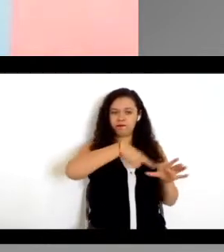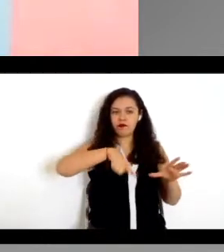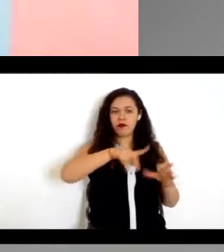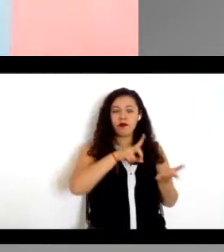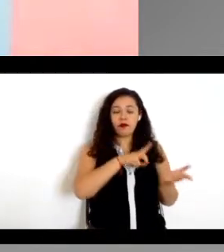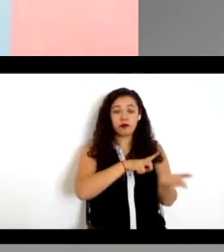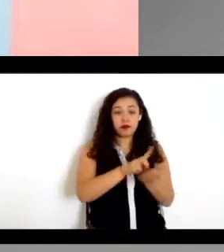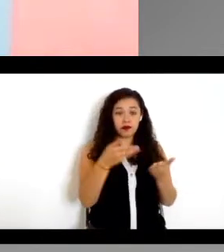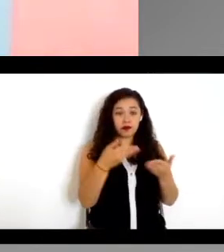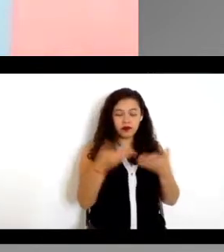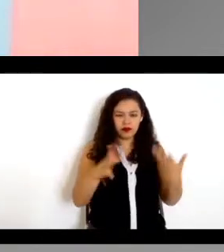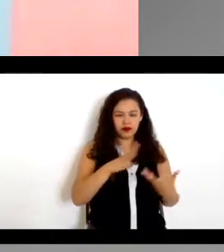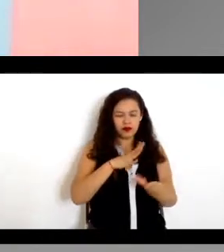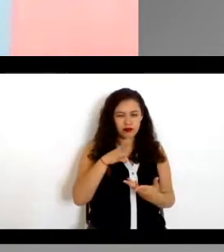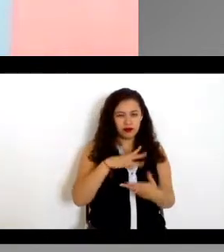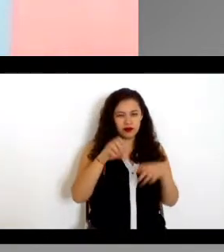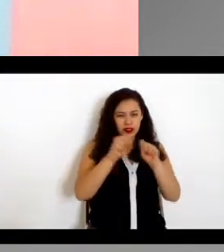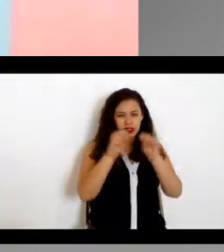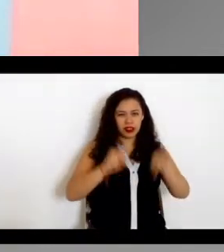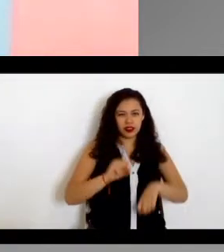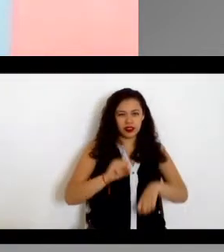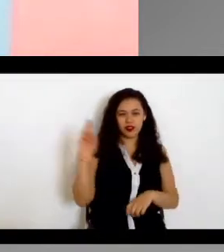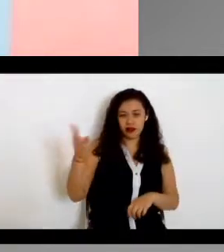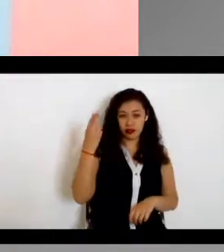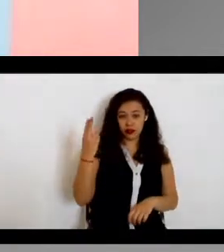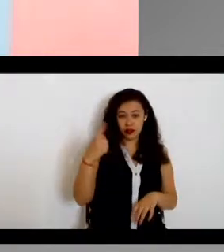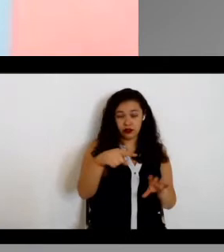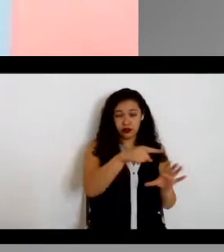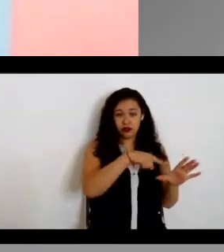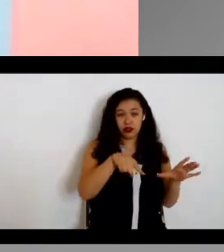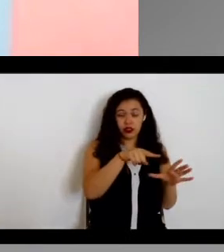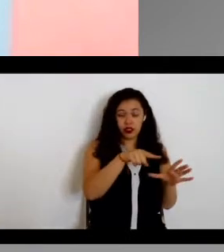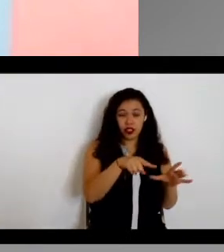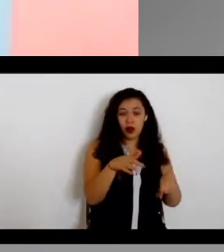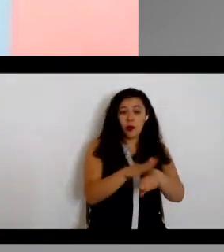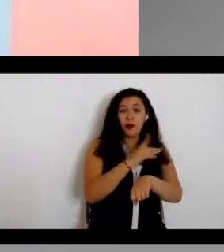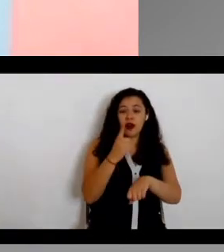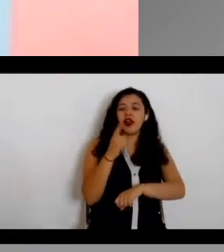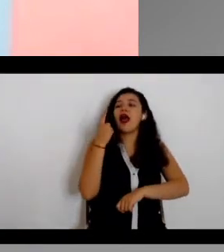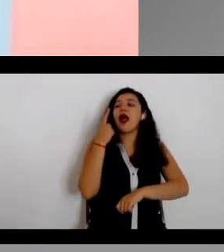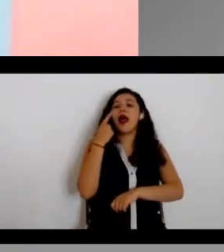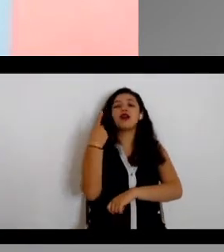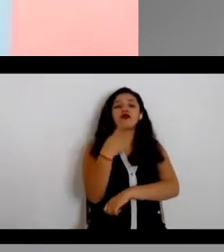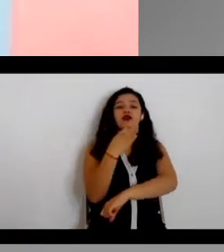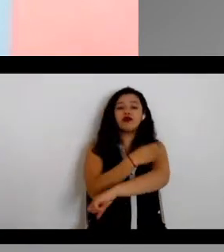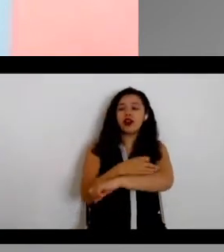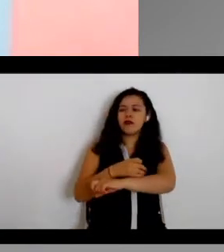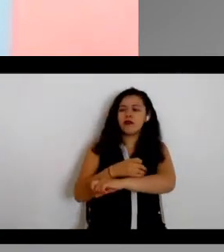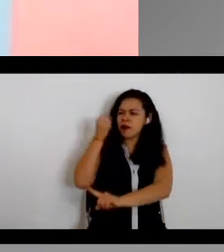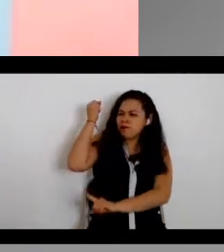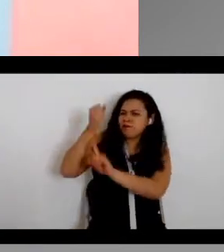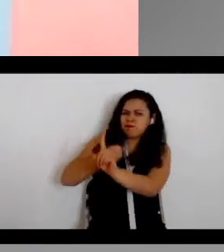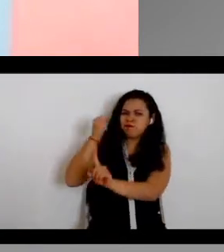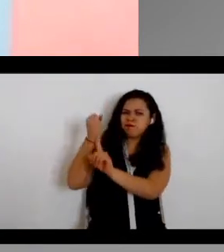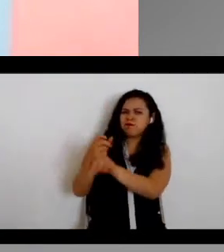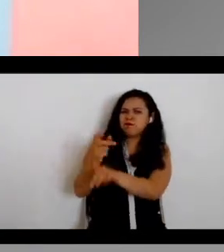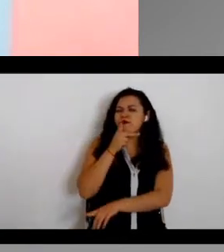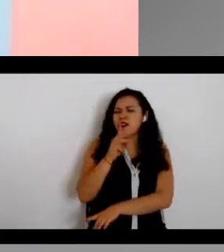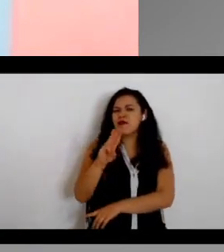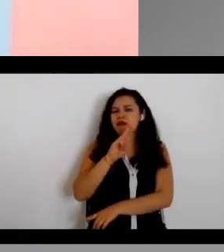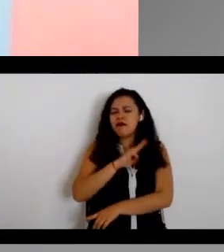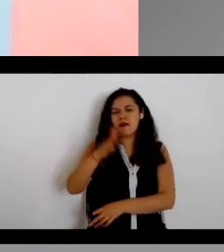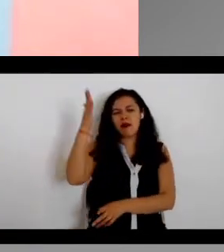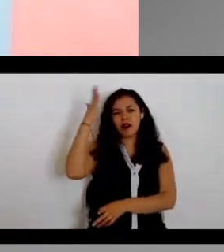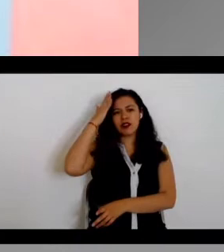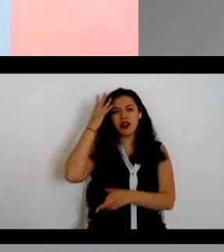se llevan en estos sistemas universitarios son gracias a la lucha de las familias. padres y madres, tutores o personas cuidadoras